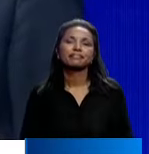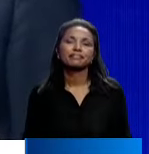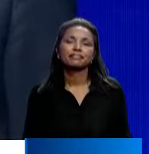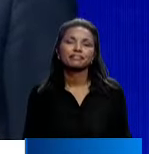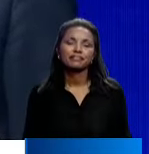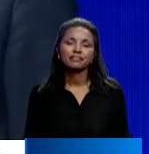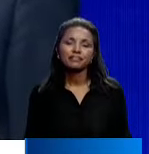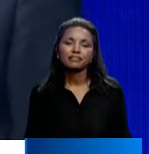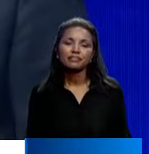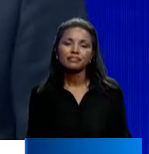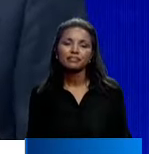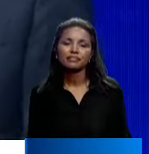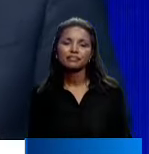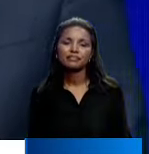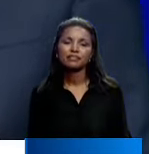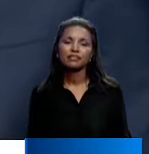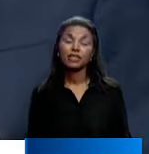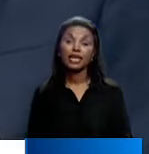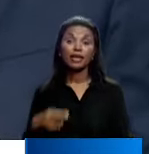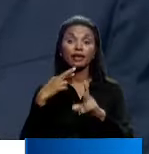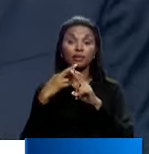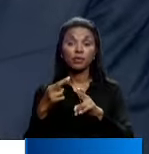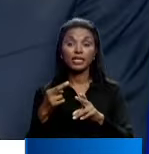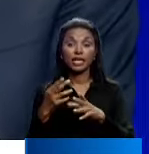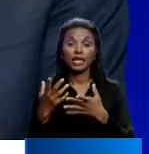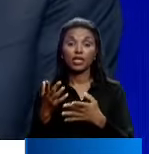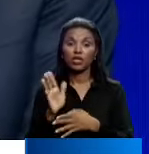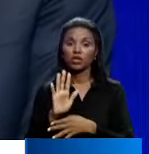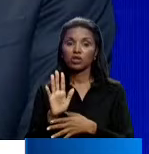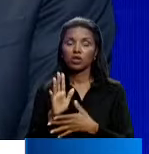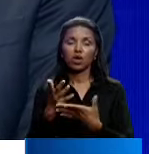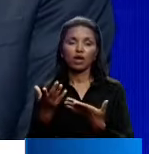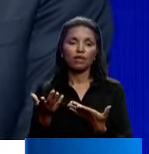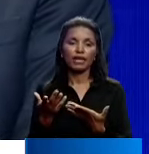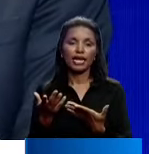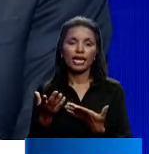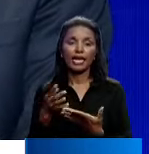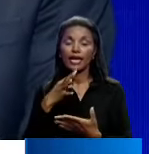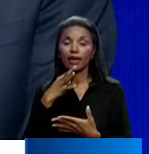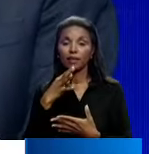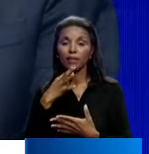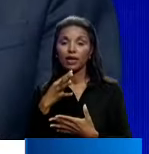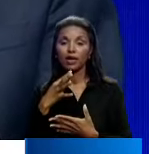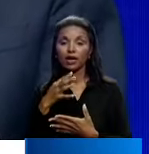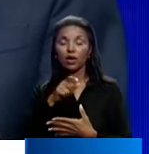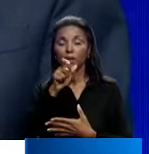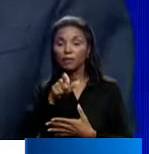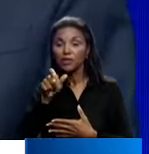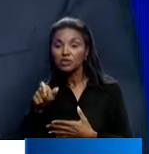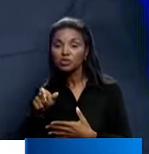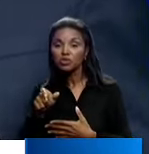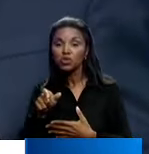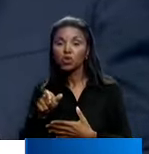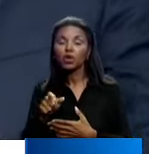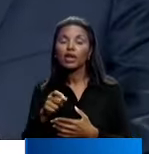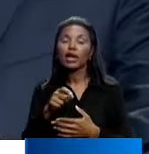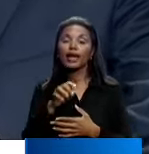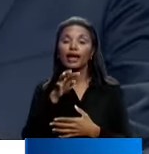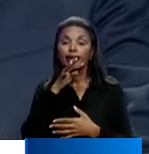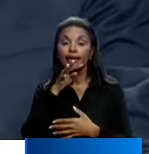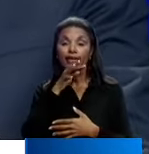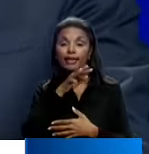para la contrarréplica. No he propuesto una consulta y luego un referéndum. He propuesto una consulta para que sea el pueblo, al que